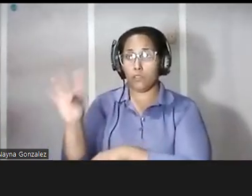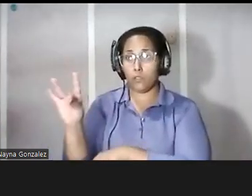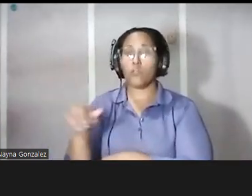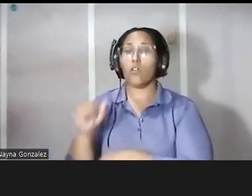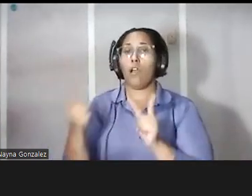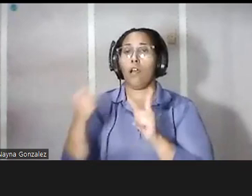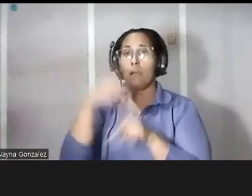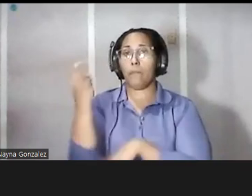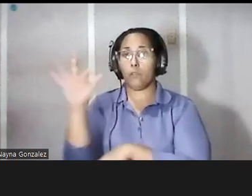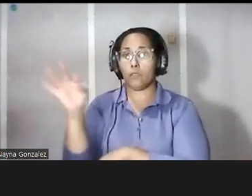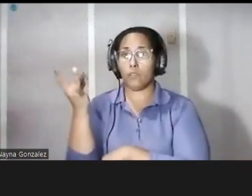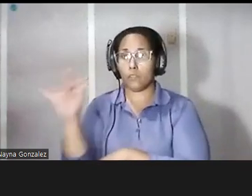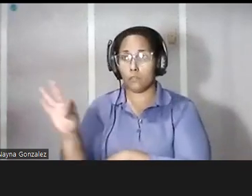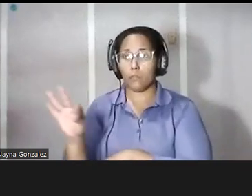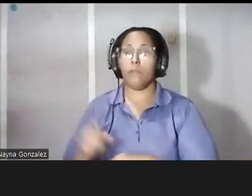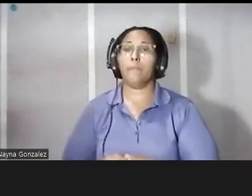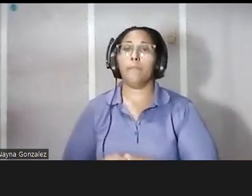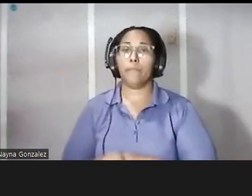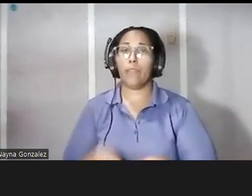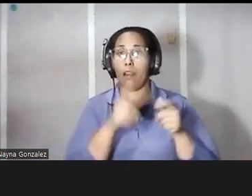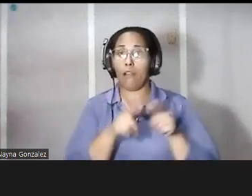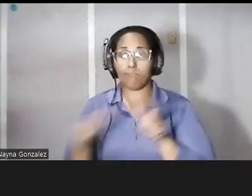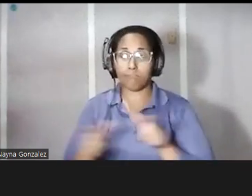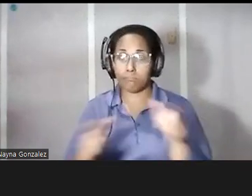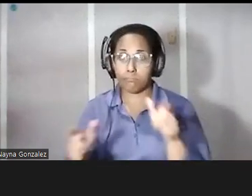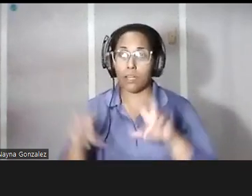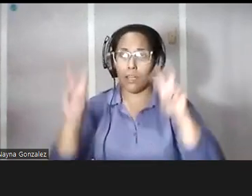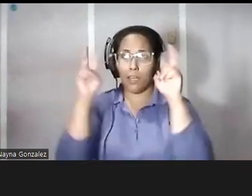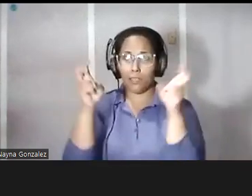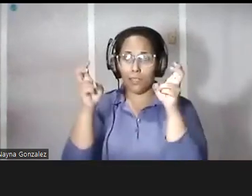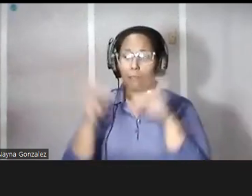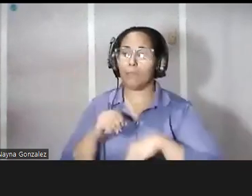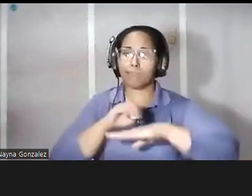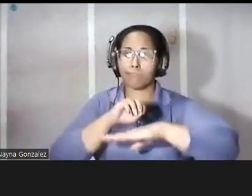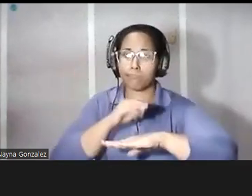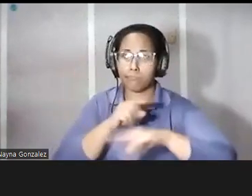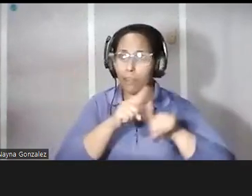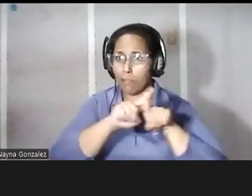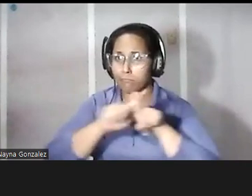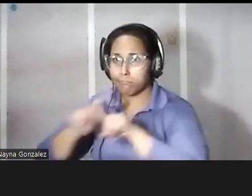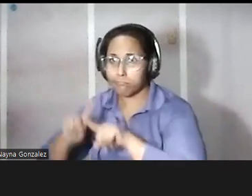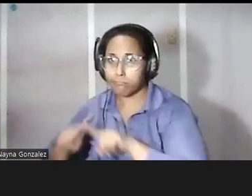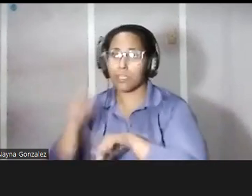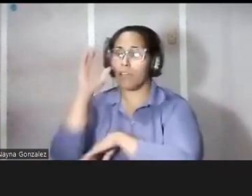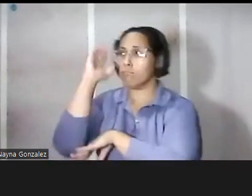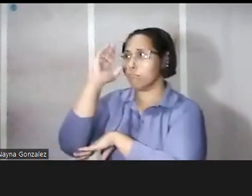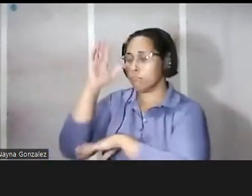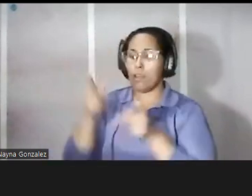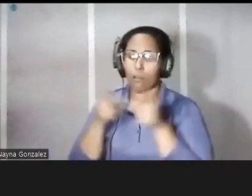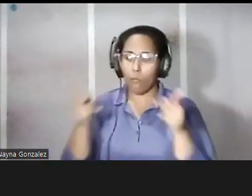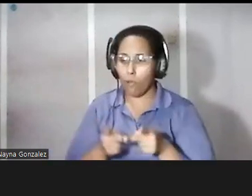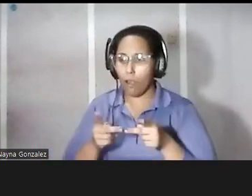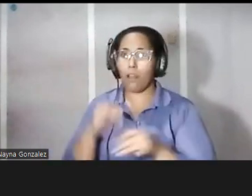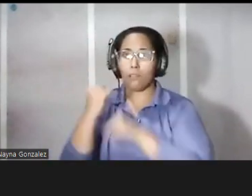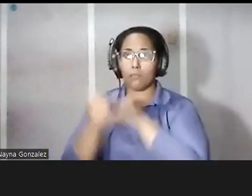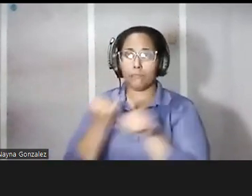1918-1919 por Ediciones Laberinto, tema del cual ha ofrecido diversas charlas y múltiples conferencias locales e